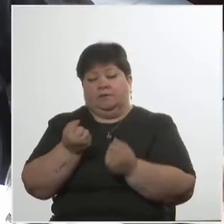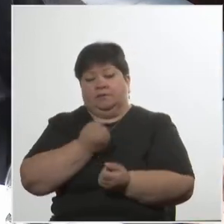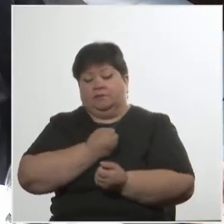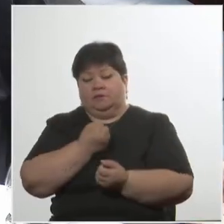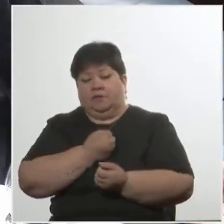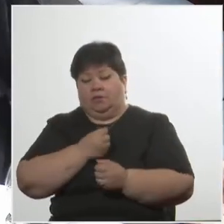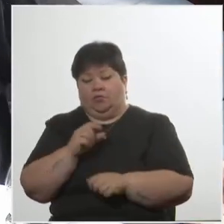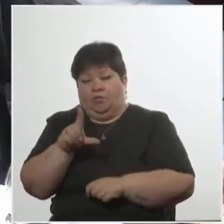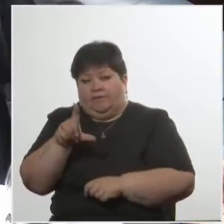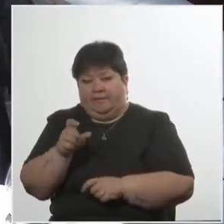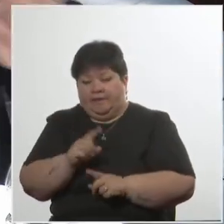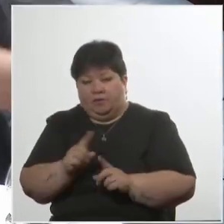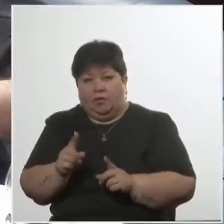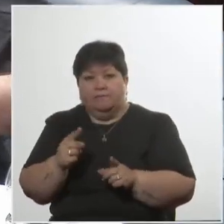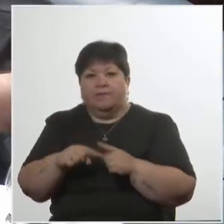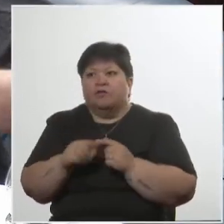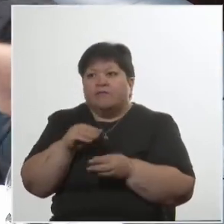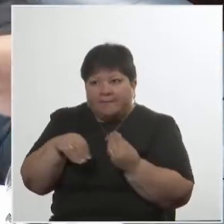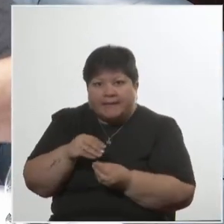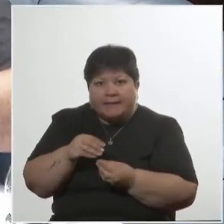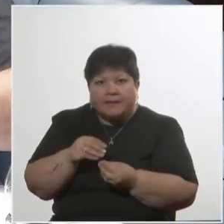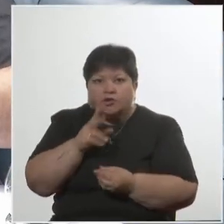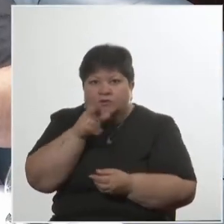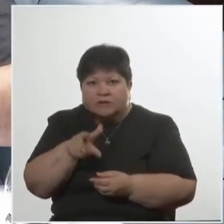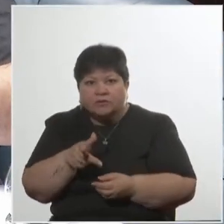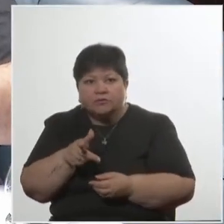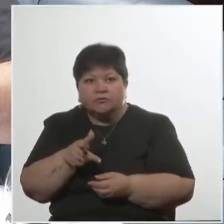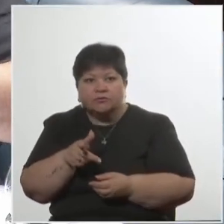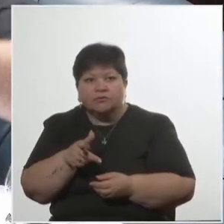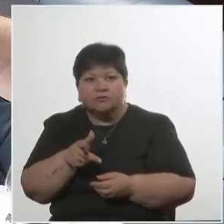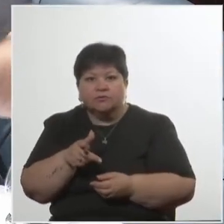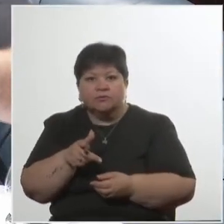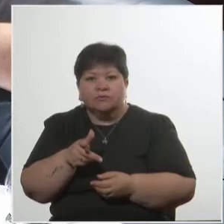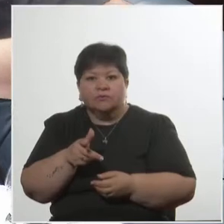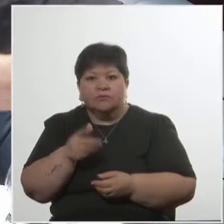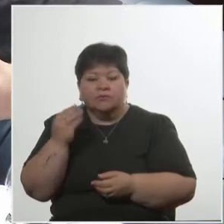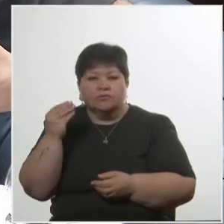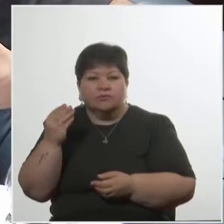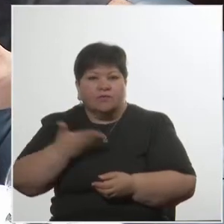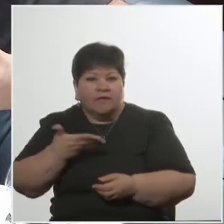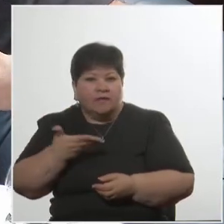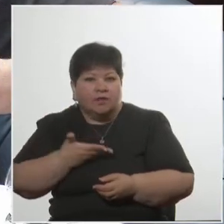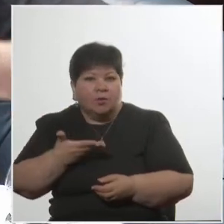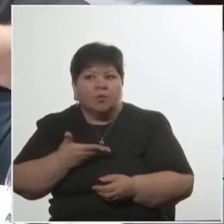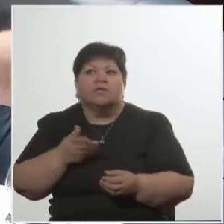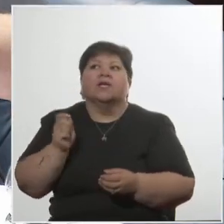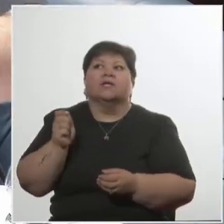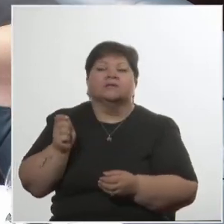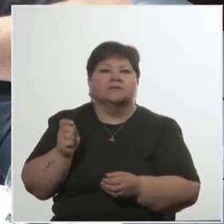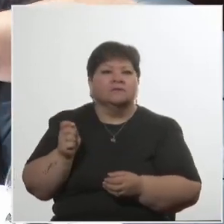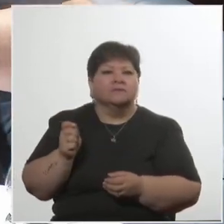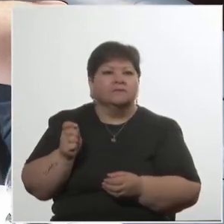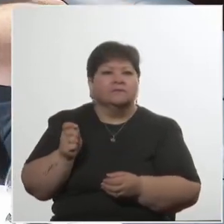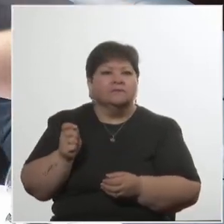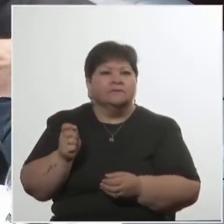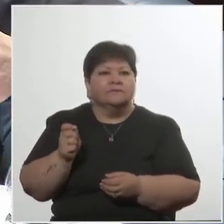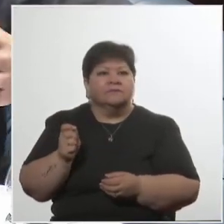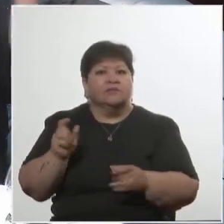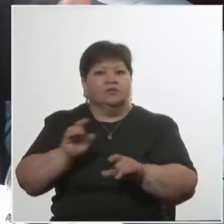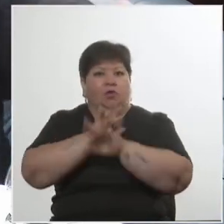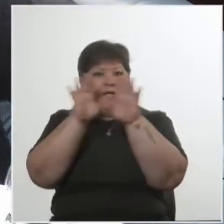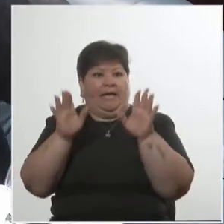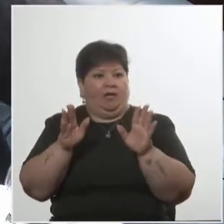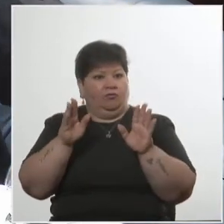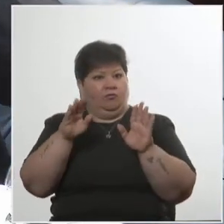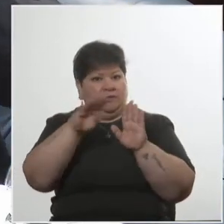ser beneficiarios esos pero que la familia los hijos los sobrinos Quiénes eso parece que claro todo lo tenemos